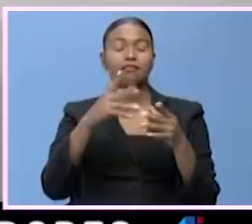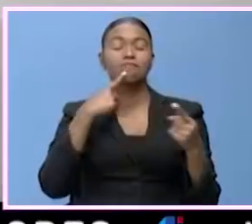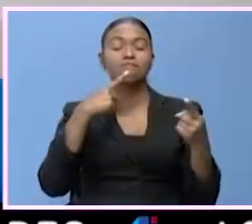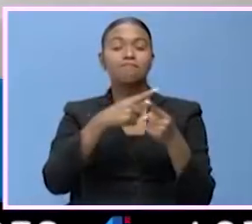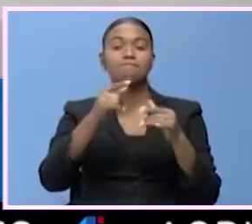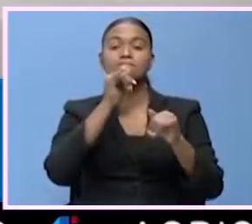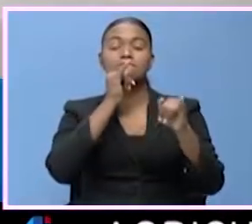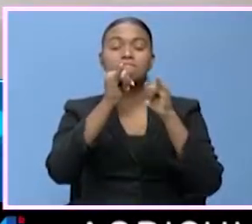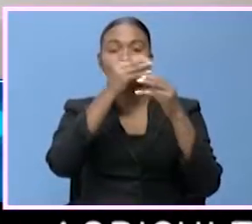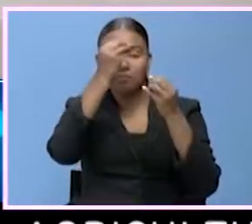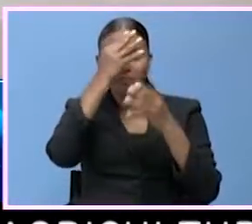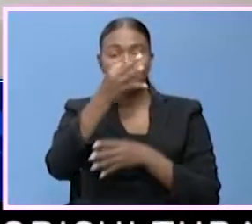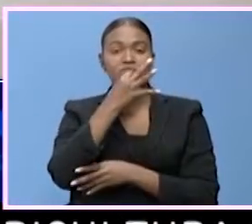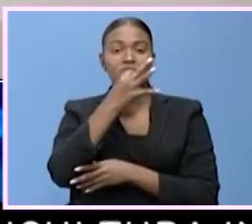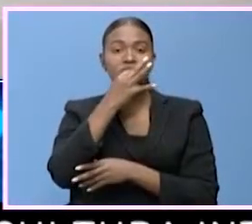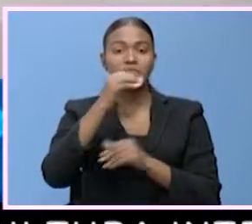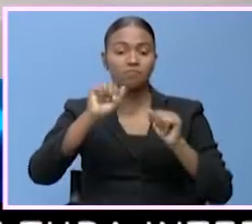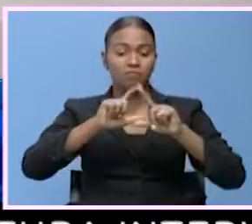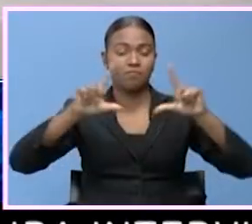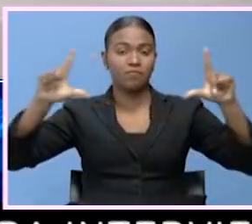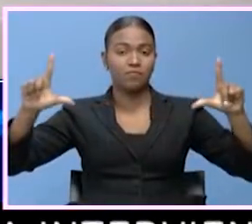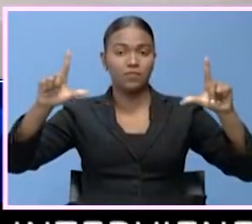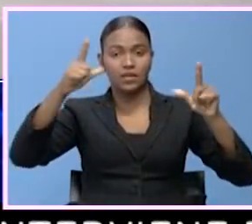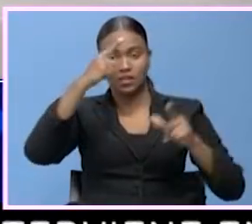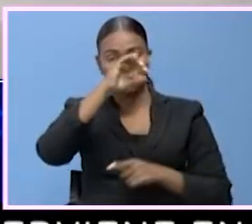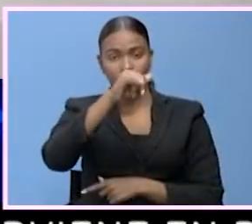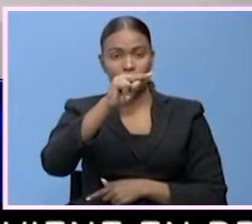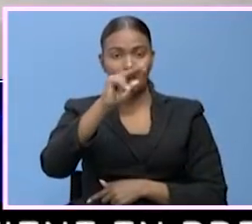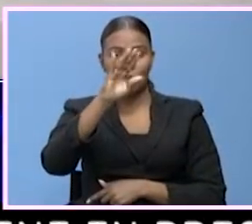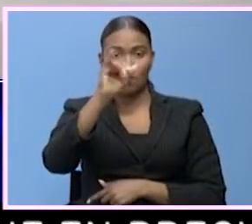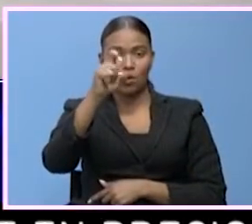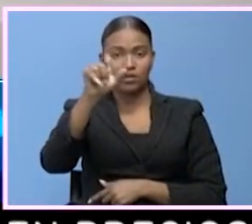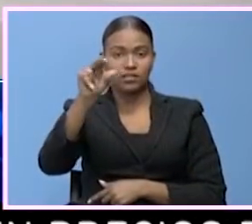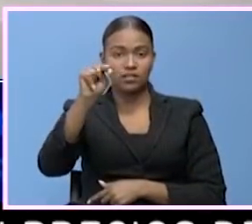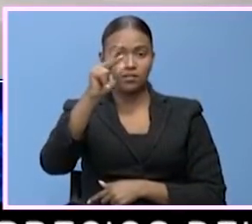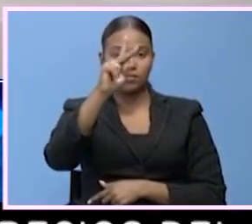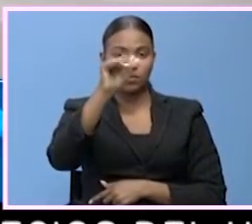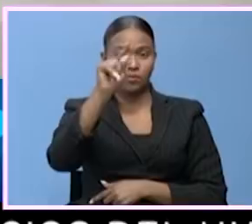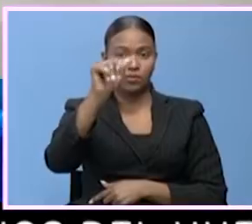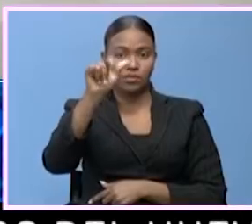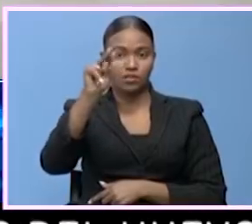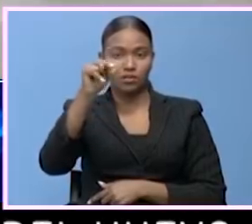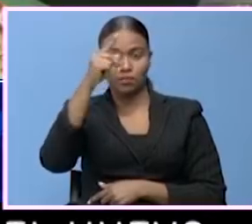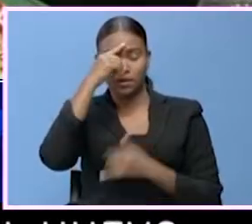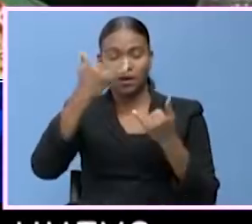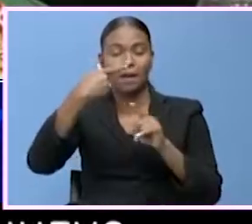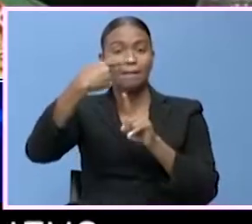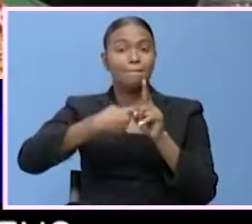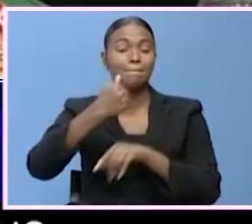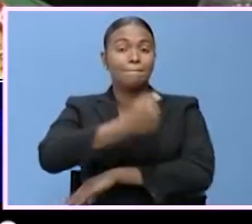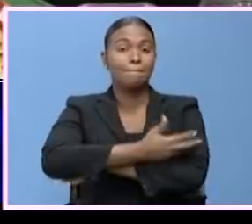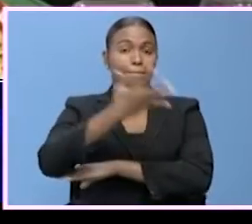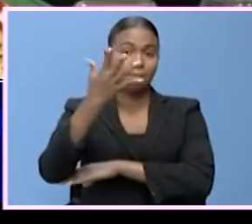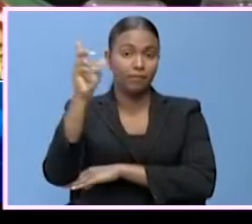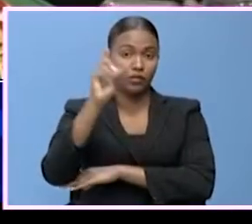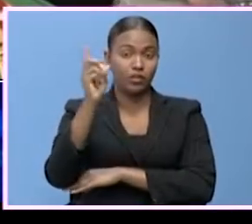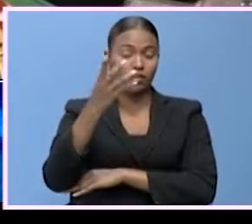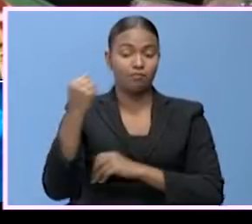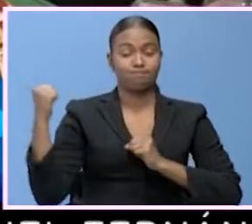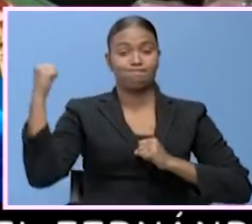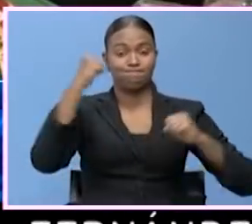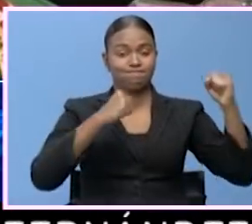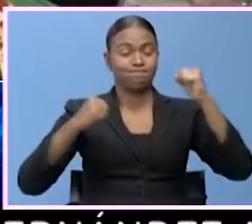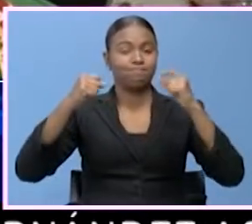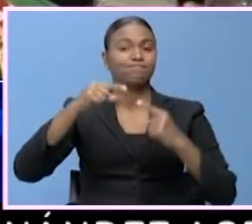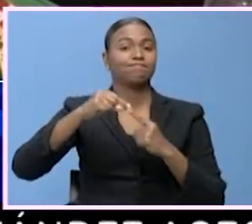en rueda de prensa la próxima cartelera de Chuan Boxing Promotions en este mes de marzo, donde la pelea